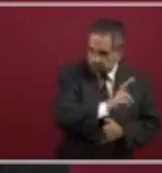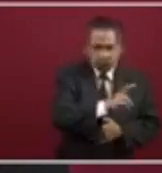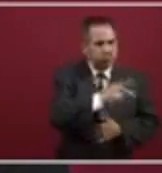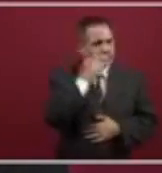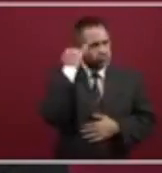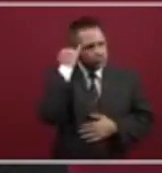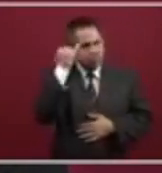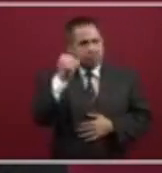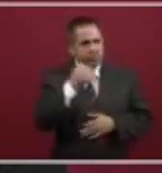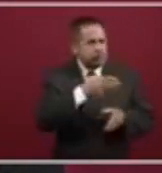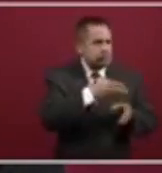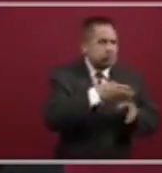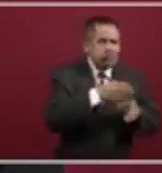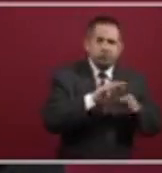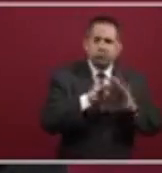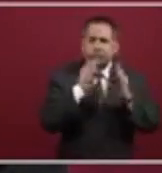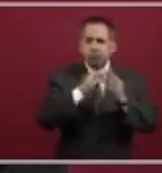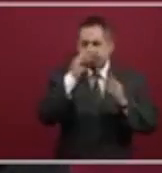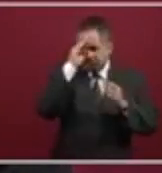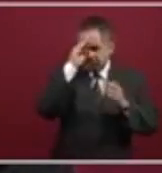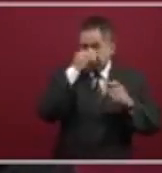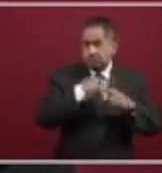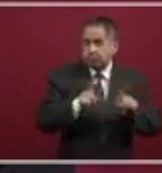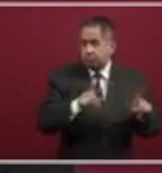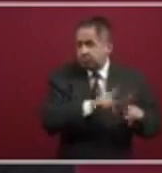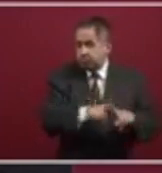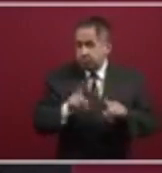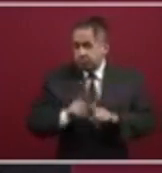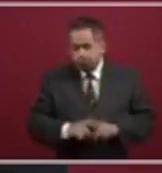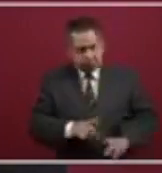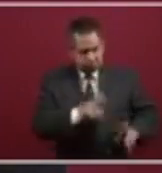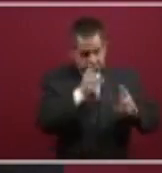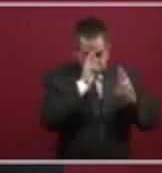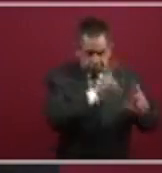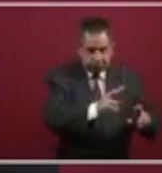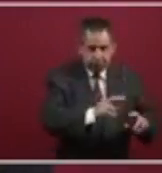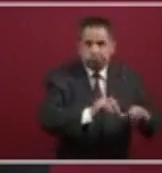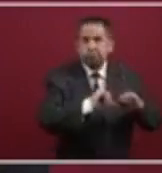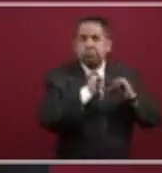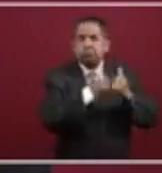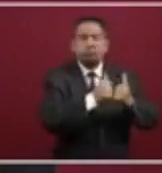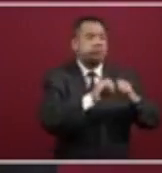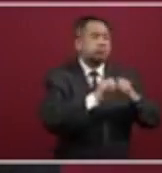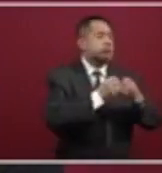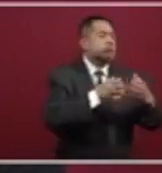corrientes del pensamiento, a todas las organizaciones,